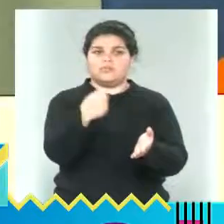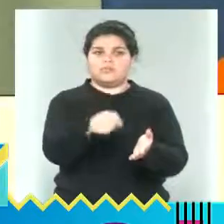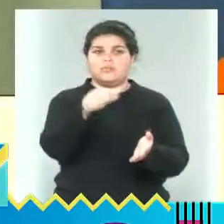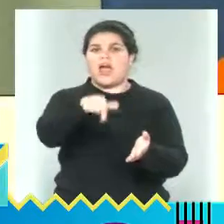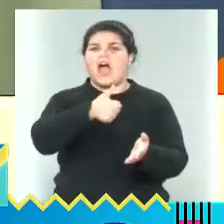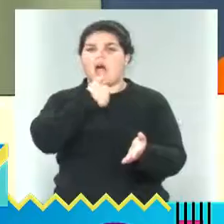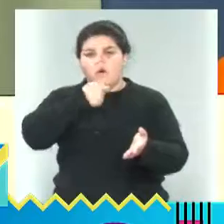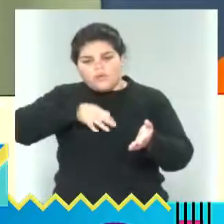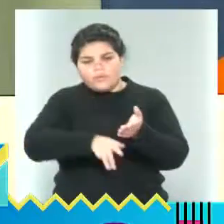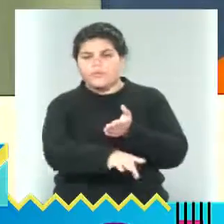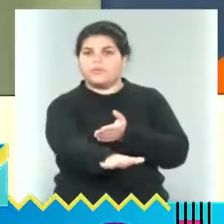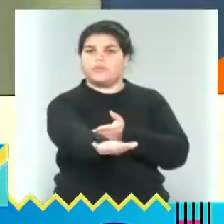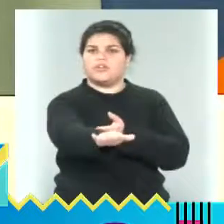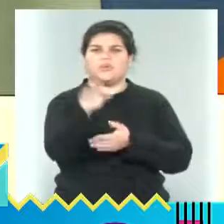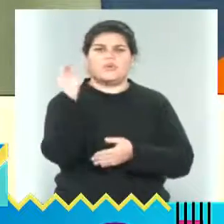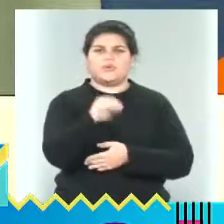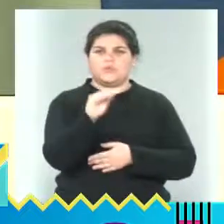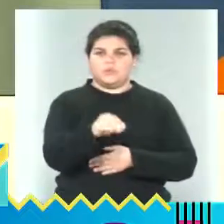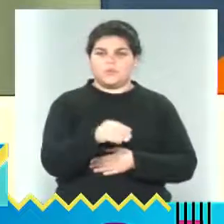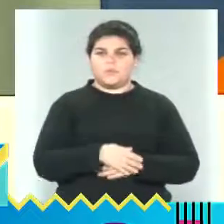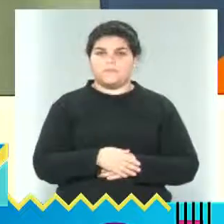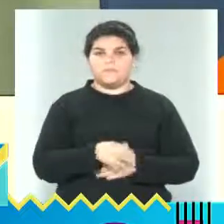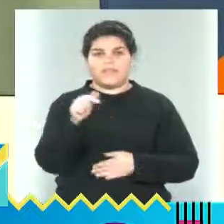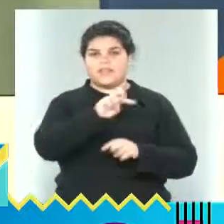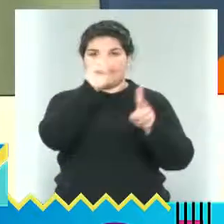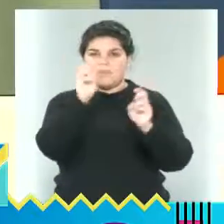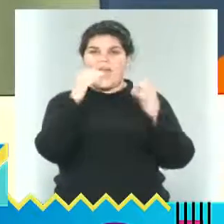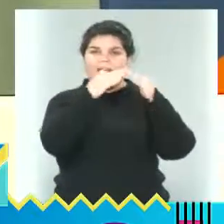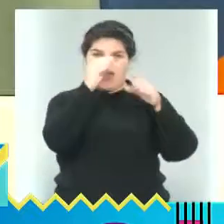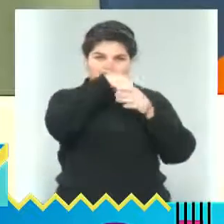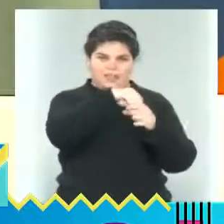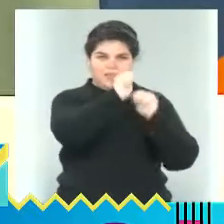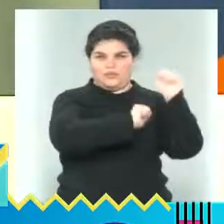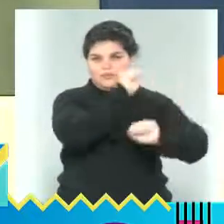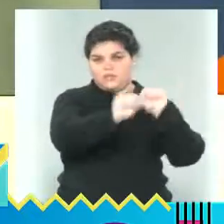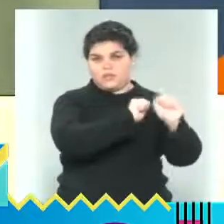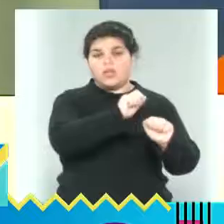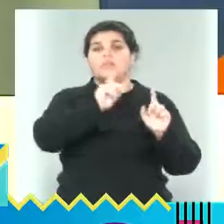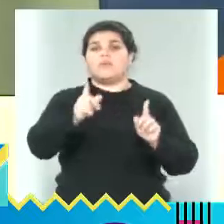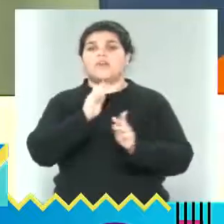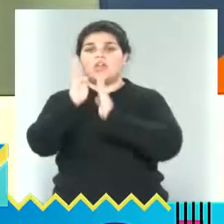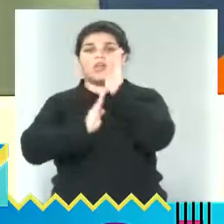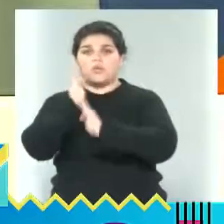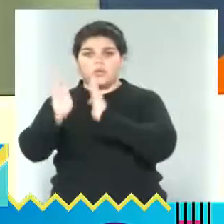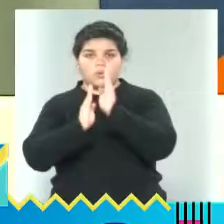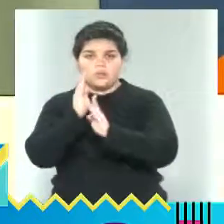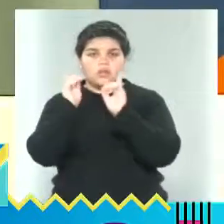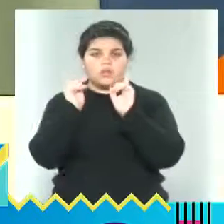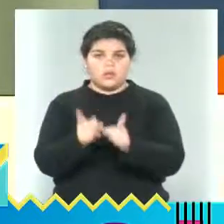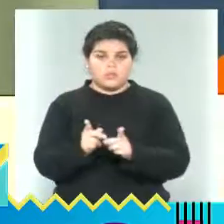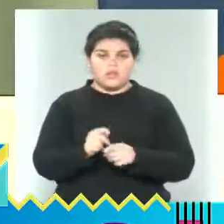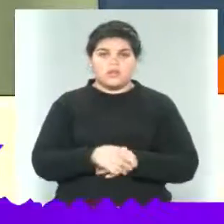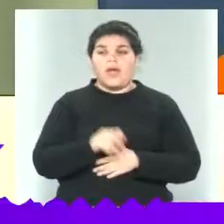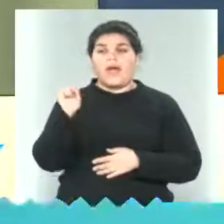quedaba. Eso en los domésticos, y a nivel industrial también se ha avanzado muchísimo en la